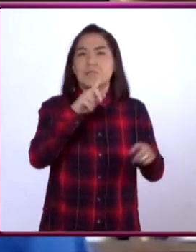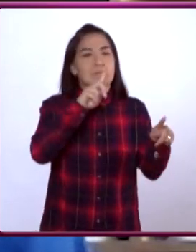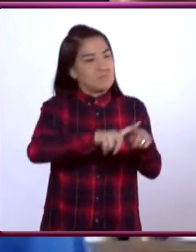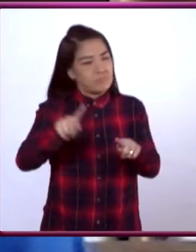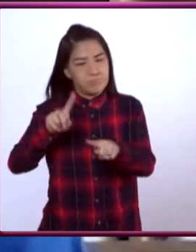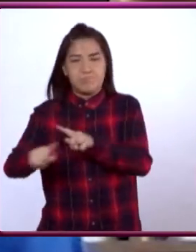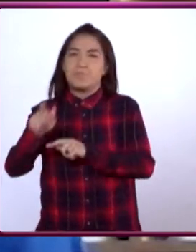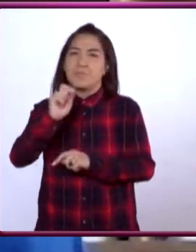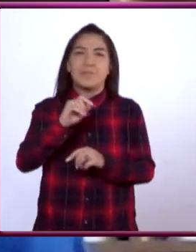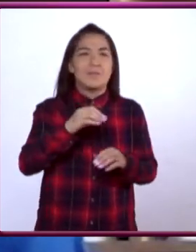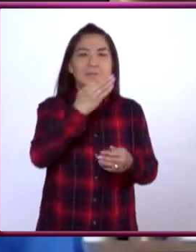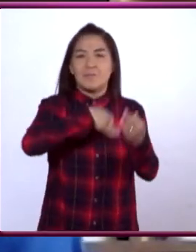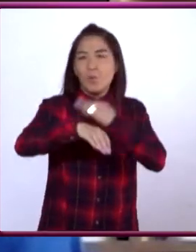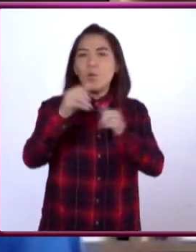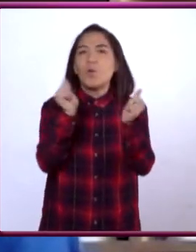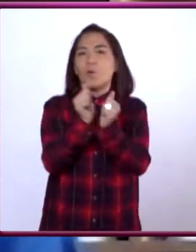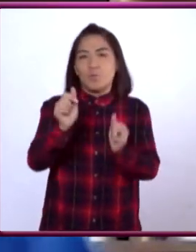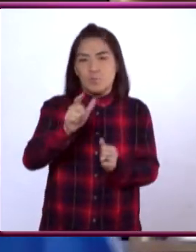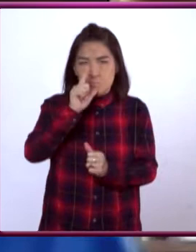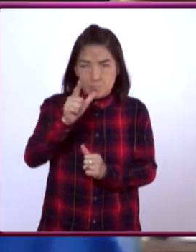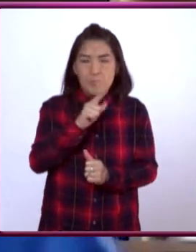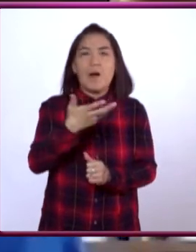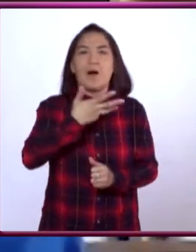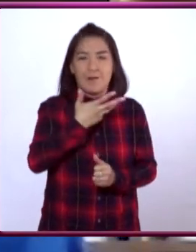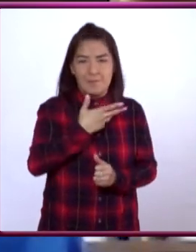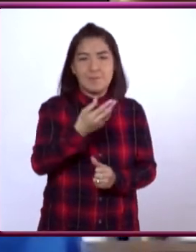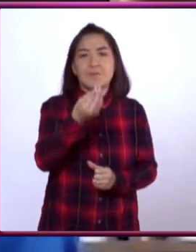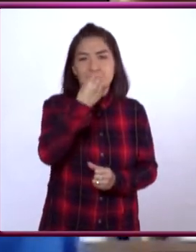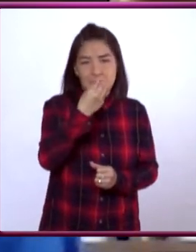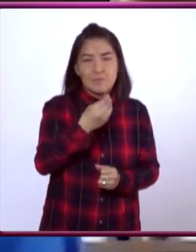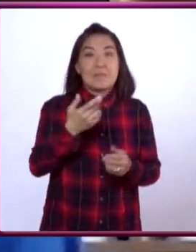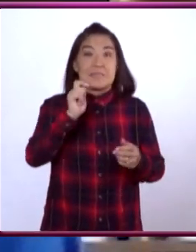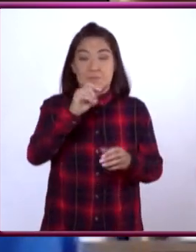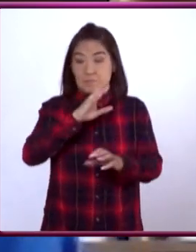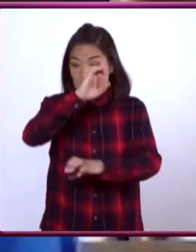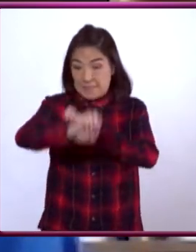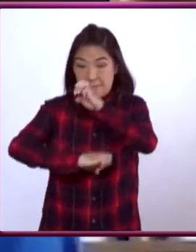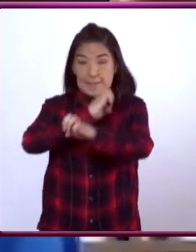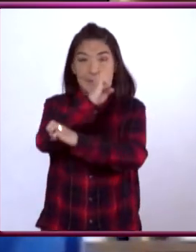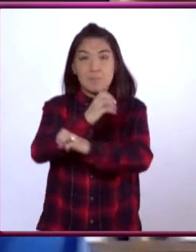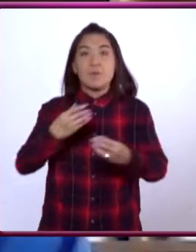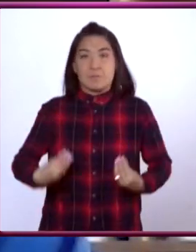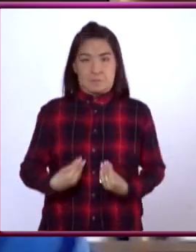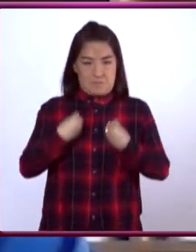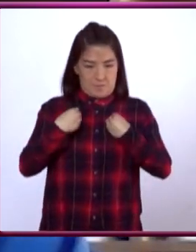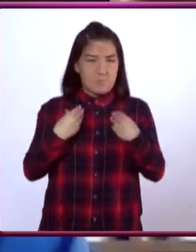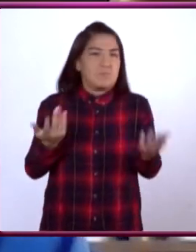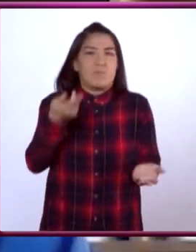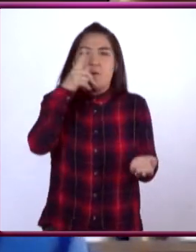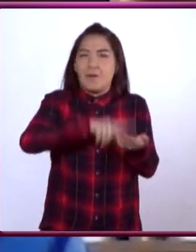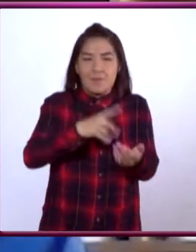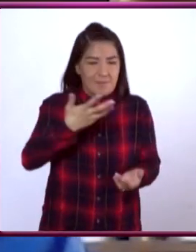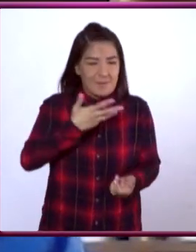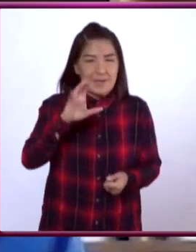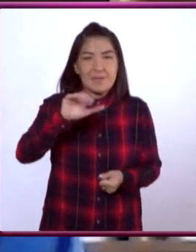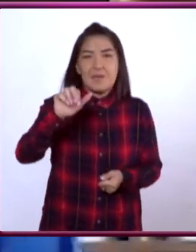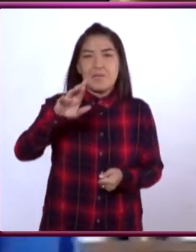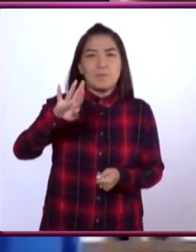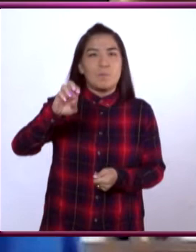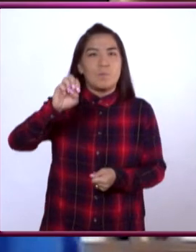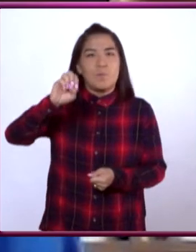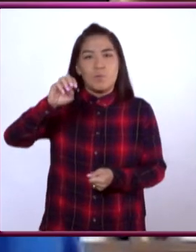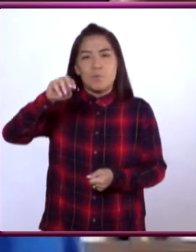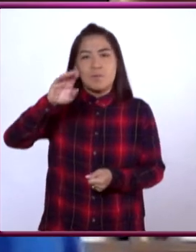una componente orgánica, pues están formados, pues están vivos o estuvieron vivos. Todo elemento vivo tiene carbono, es uno de